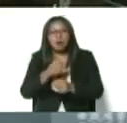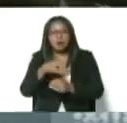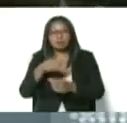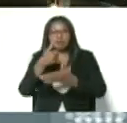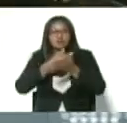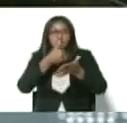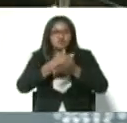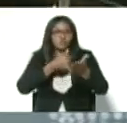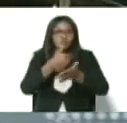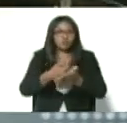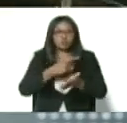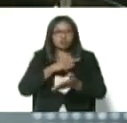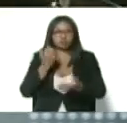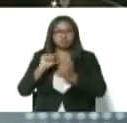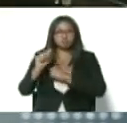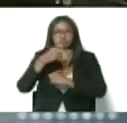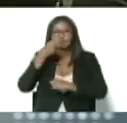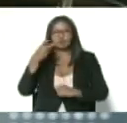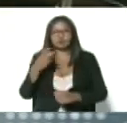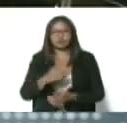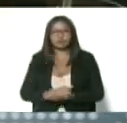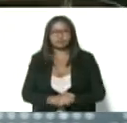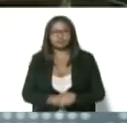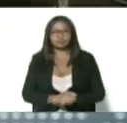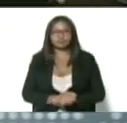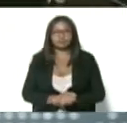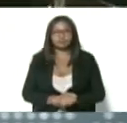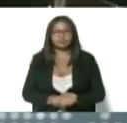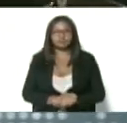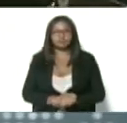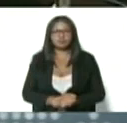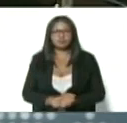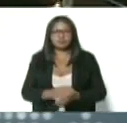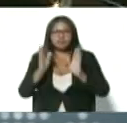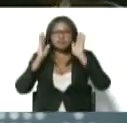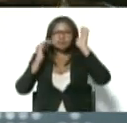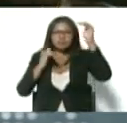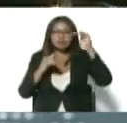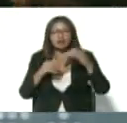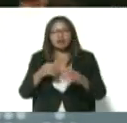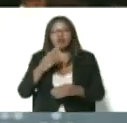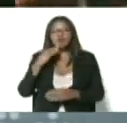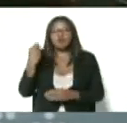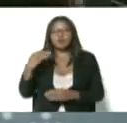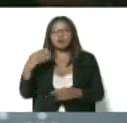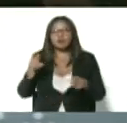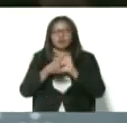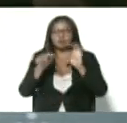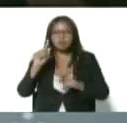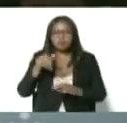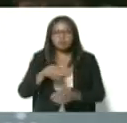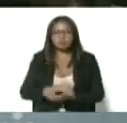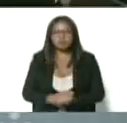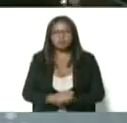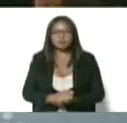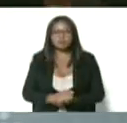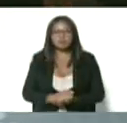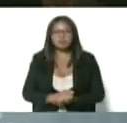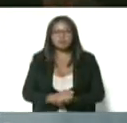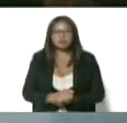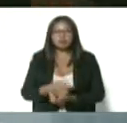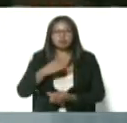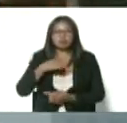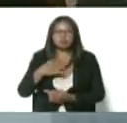incansable que tenemos contra las drogas y atender a los jóvenes ya las personas de tercera edad que por circunstancias la